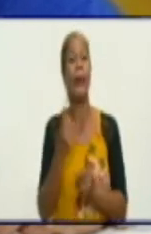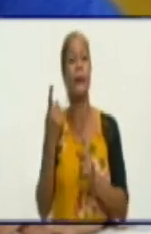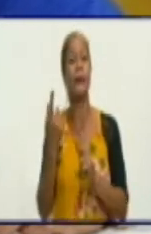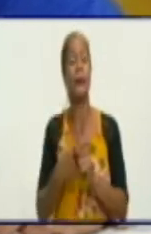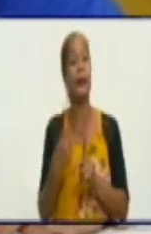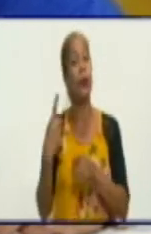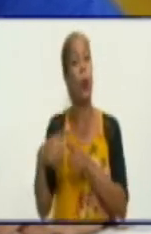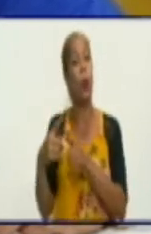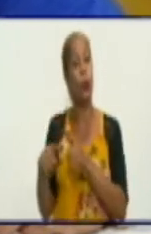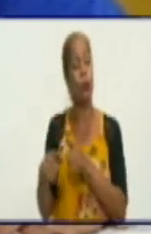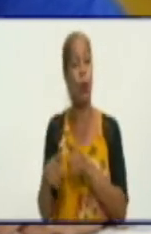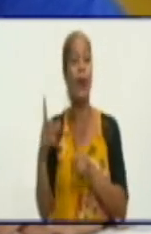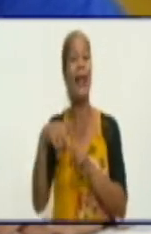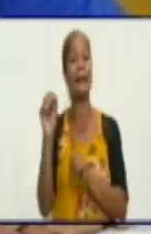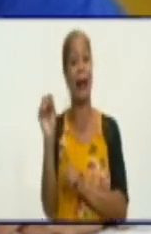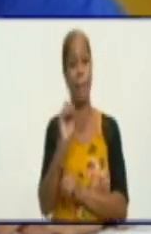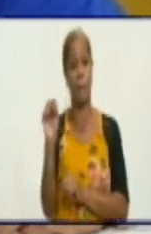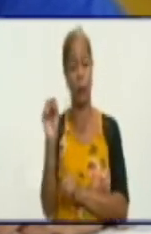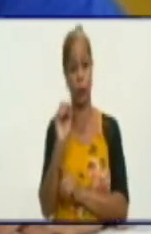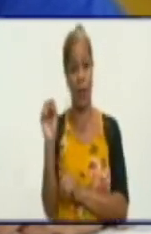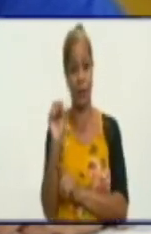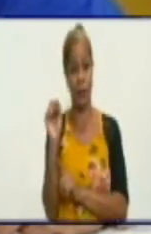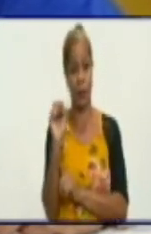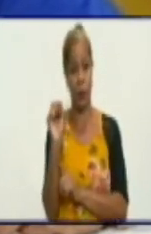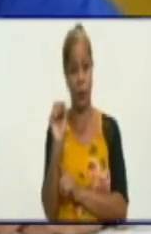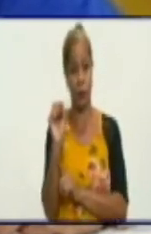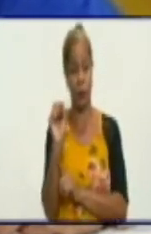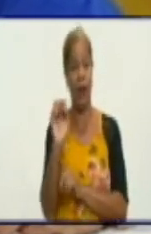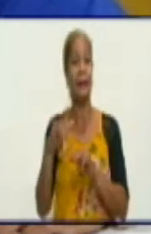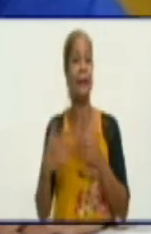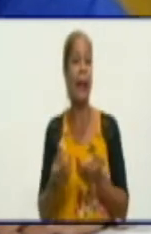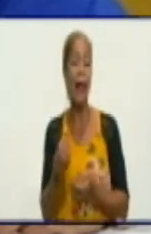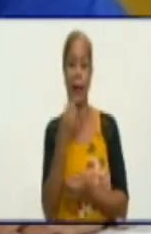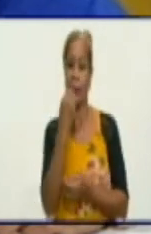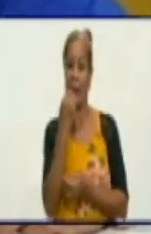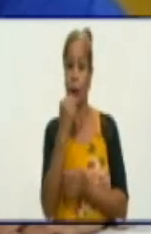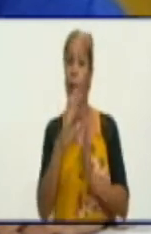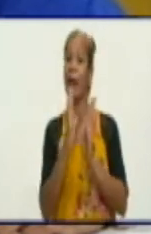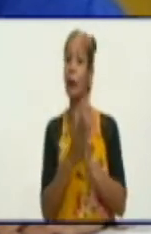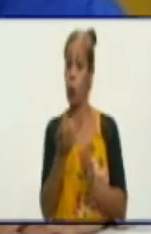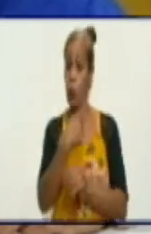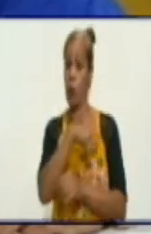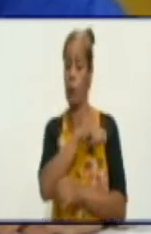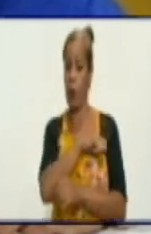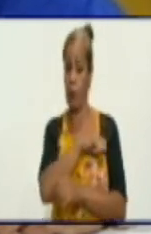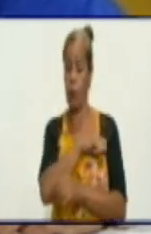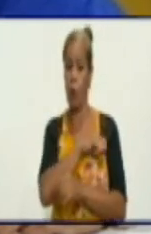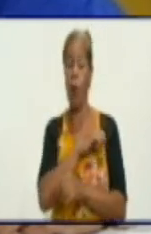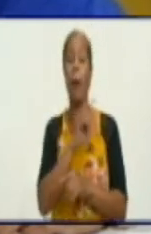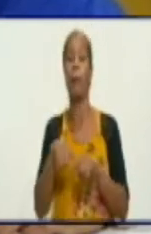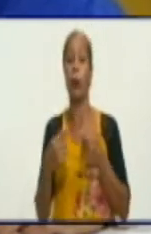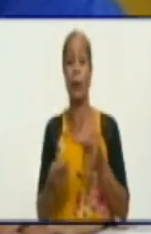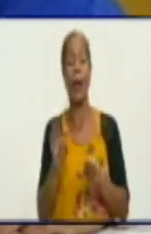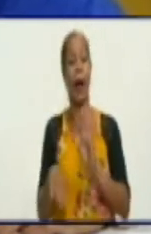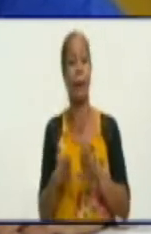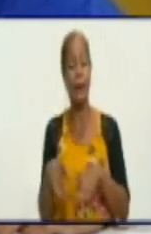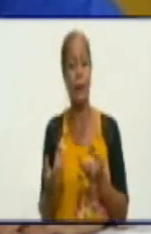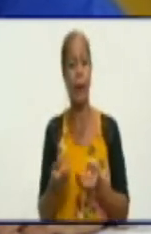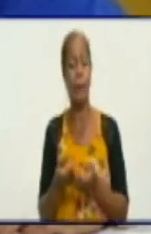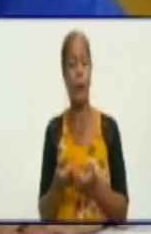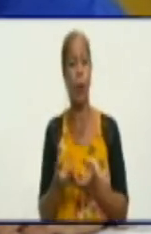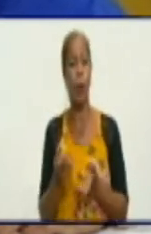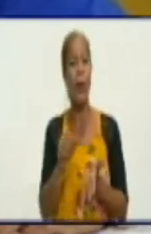lo otro es la transportación del alimento para el pueblo. Inclusive hoy el centro de carga y descarga no está